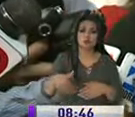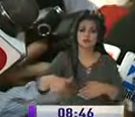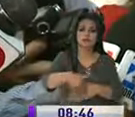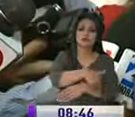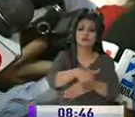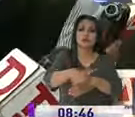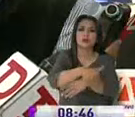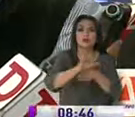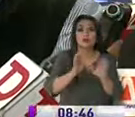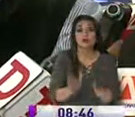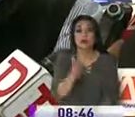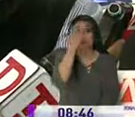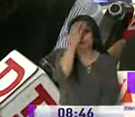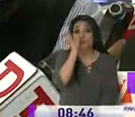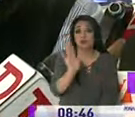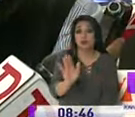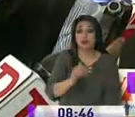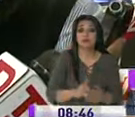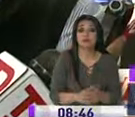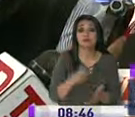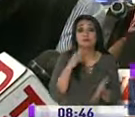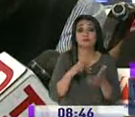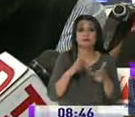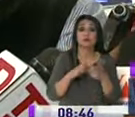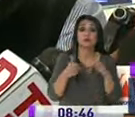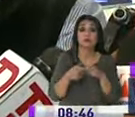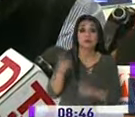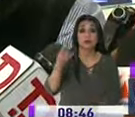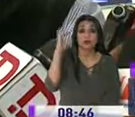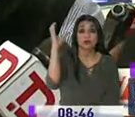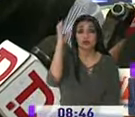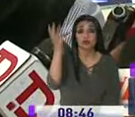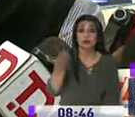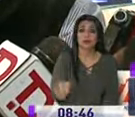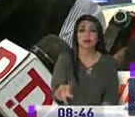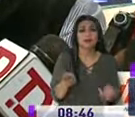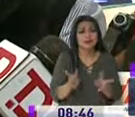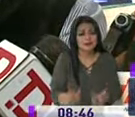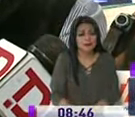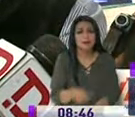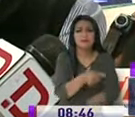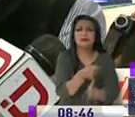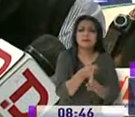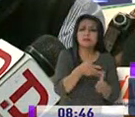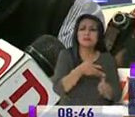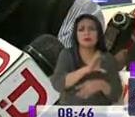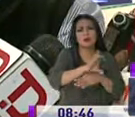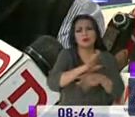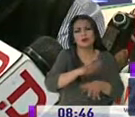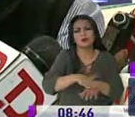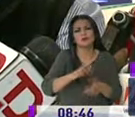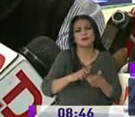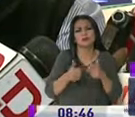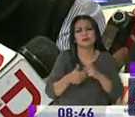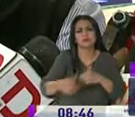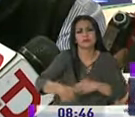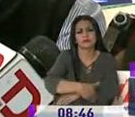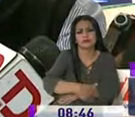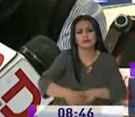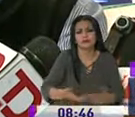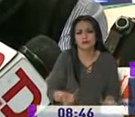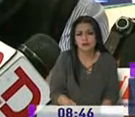se allanaron dos inmuebles. Uno es aquí en la Dirección de Aviación Civil, en las villas de aquí del aeropuerto, y otro es por el centro de la